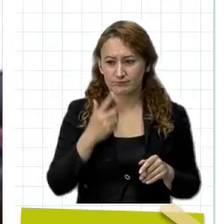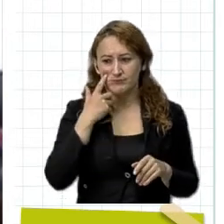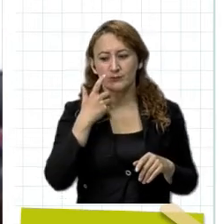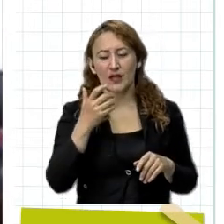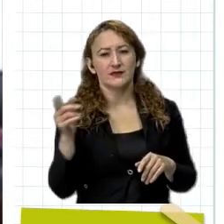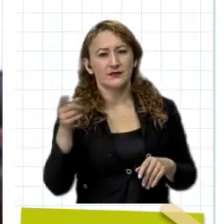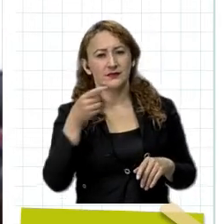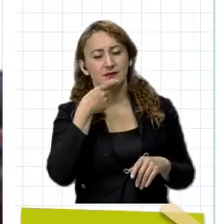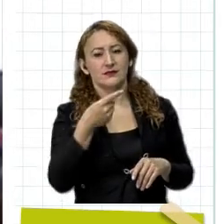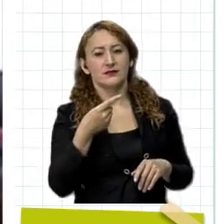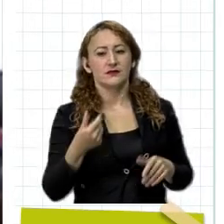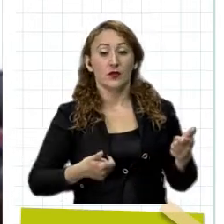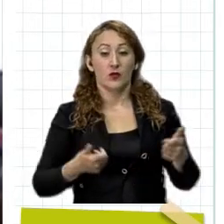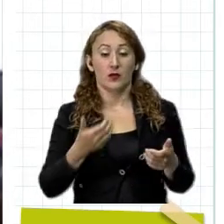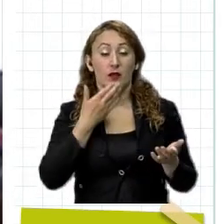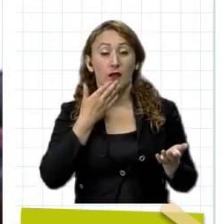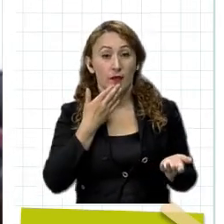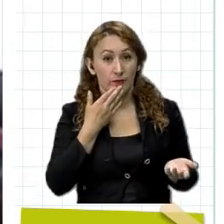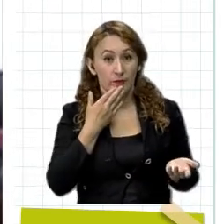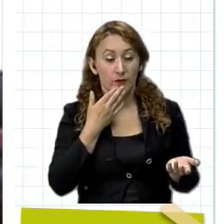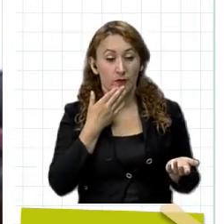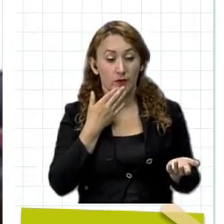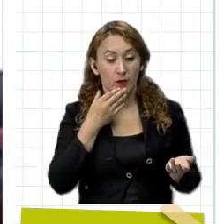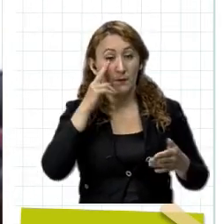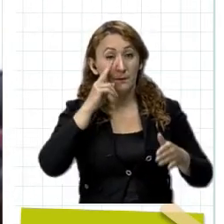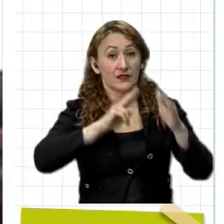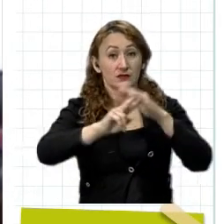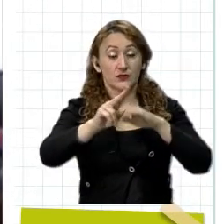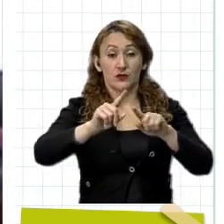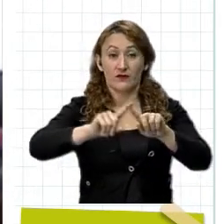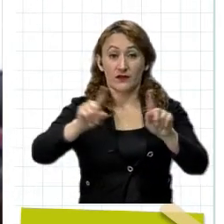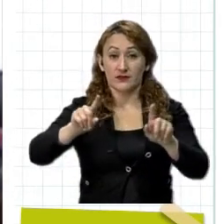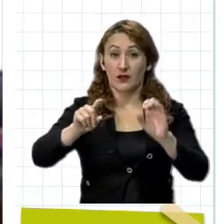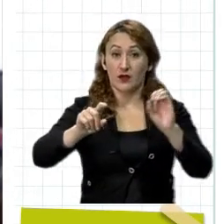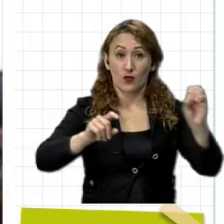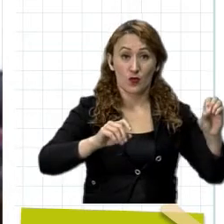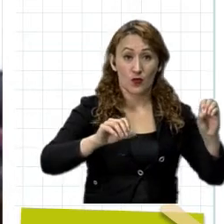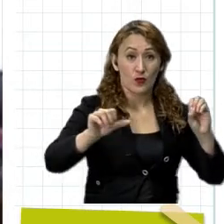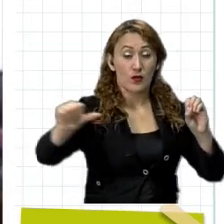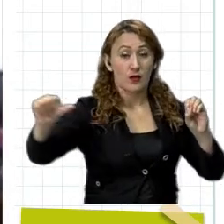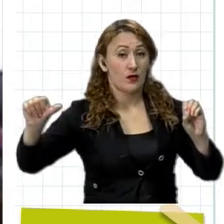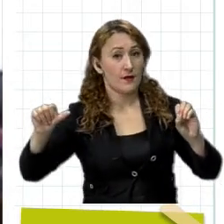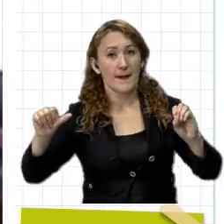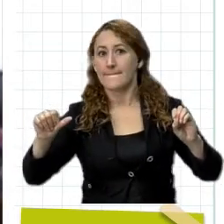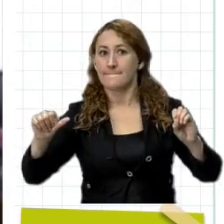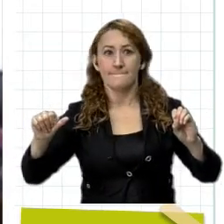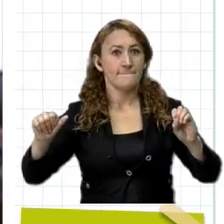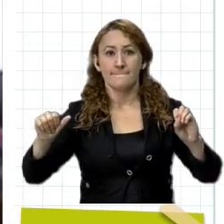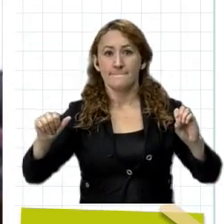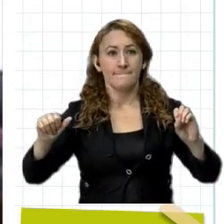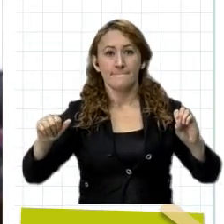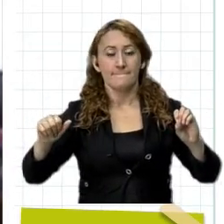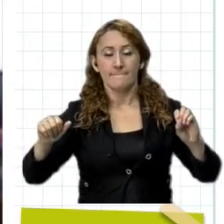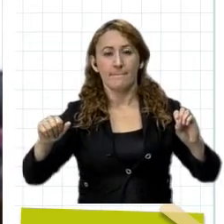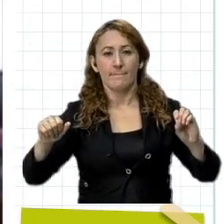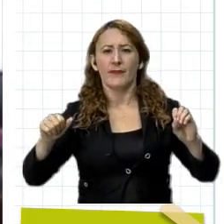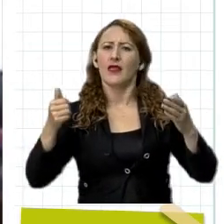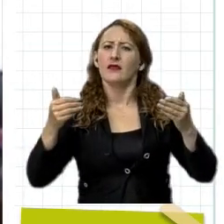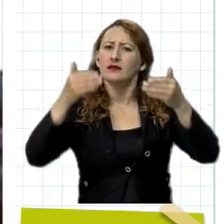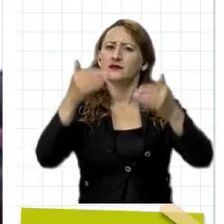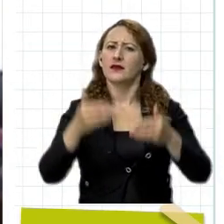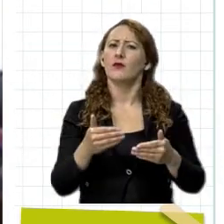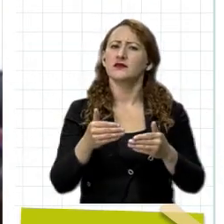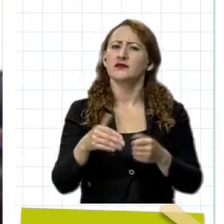por ejemplo, no tienen en cuenta una admisión diferenciada para hombres y mujeres, ni contemplan la situación de